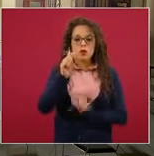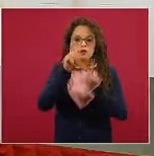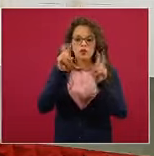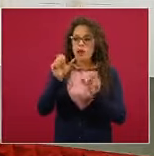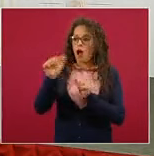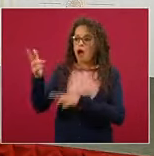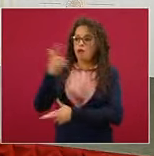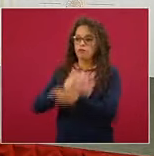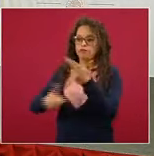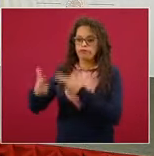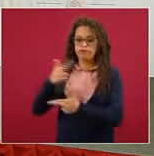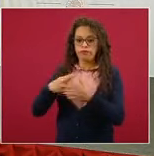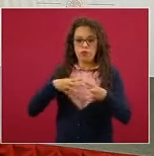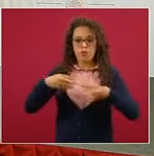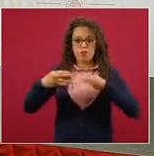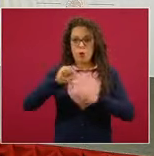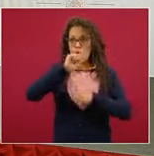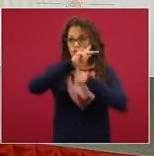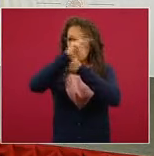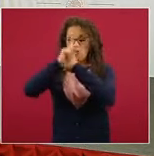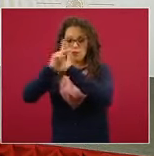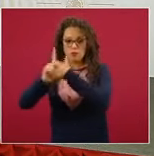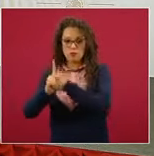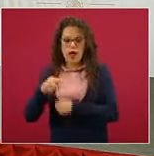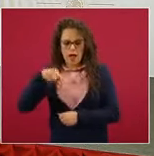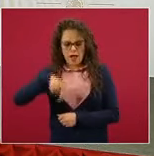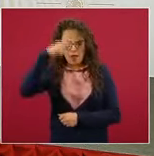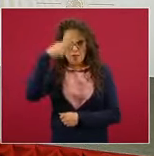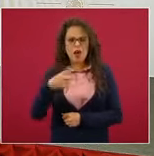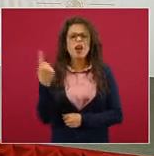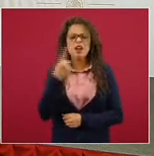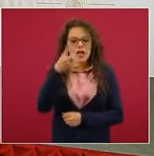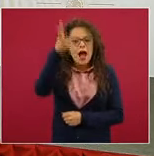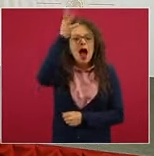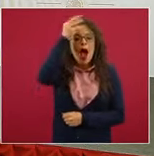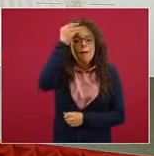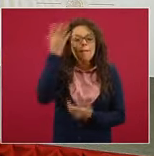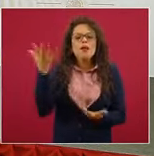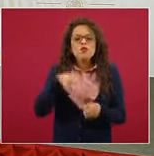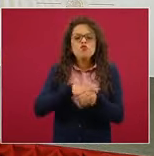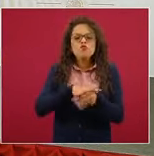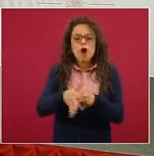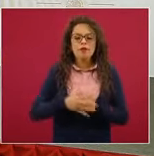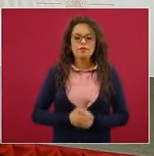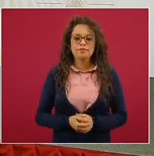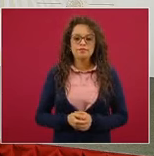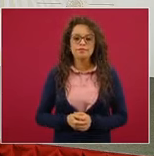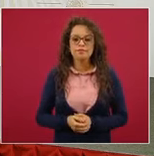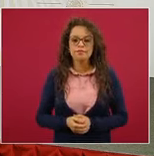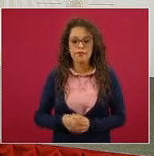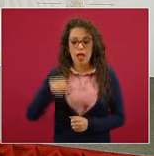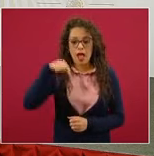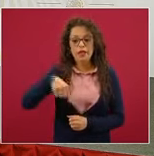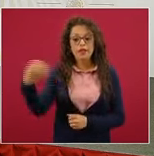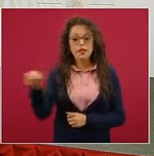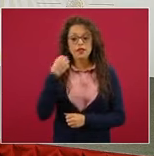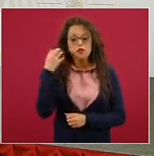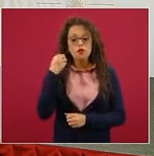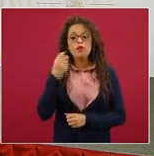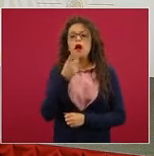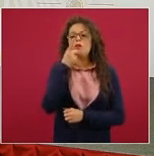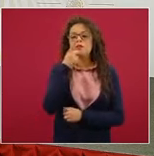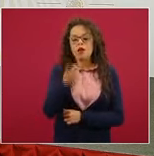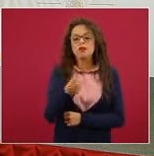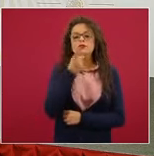países de otros continentes tiene que ver precisamente con lo que en estas conferencias se ha estado diciendo desde